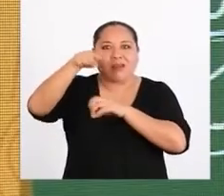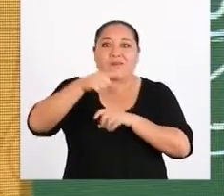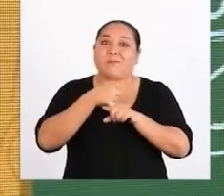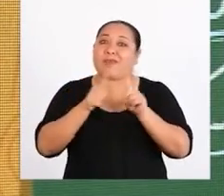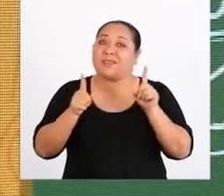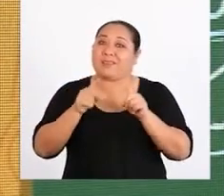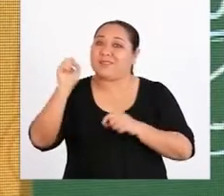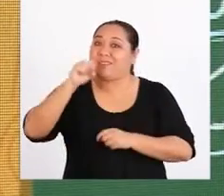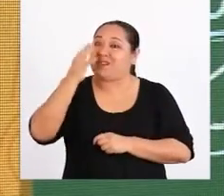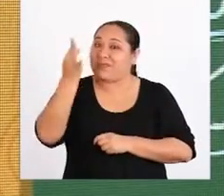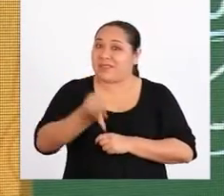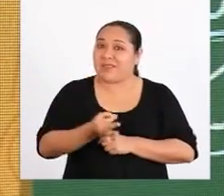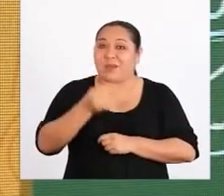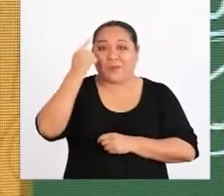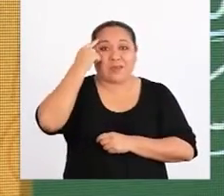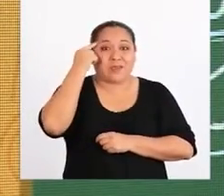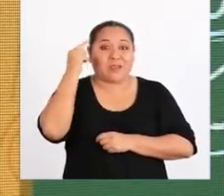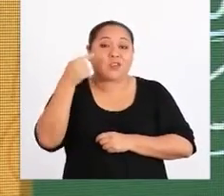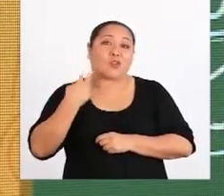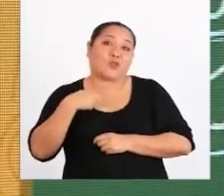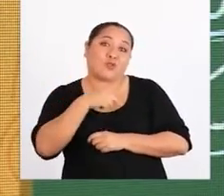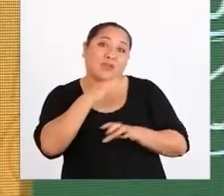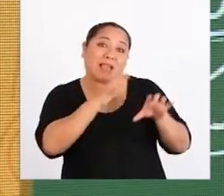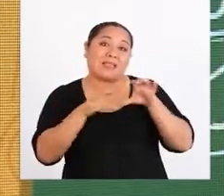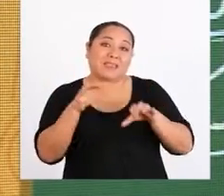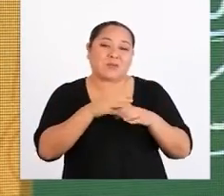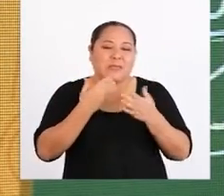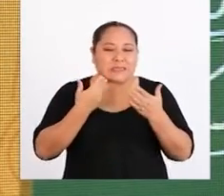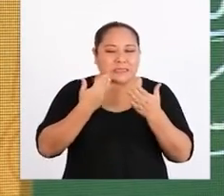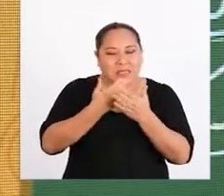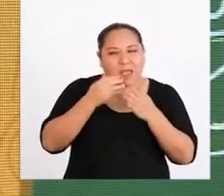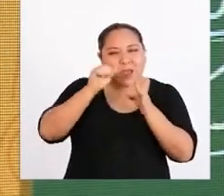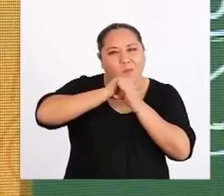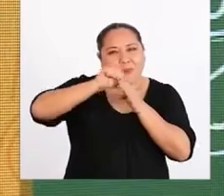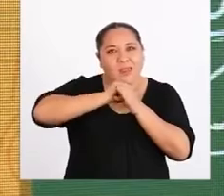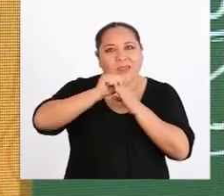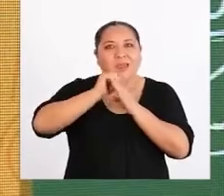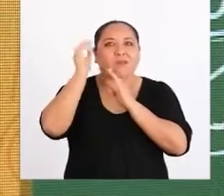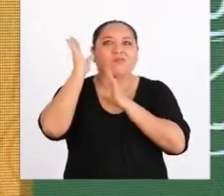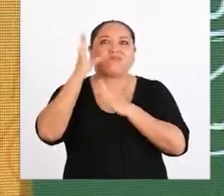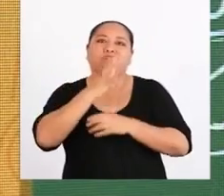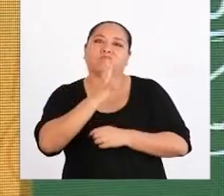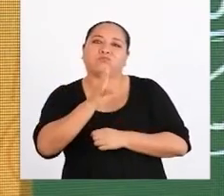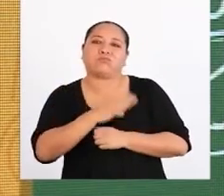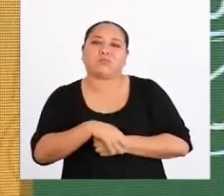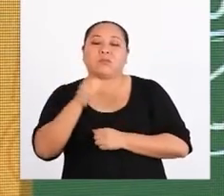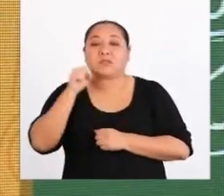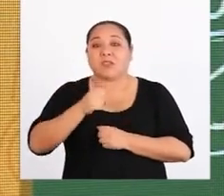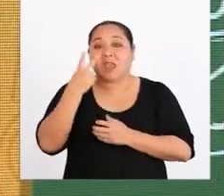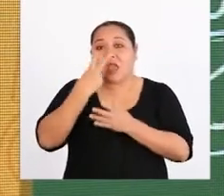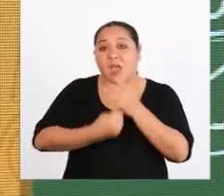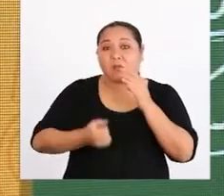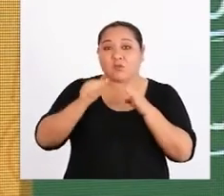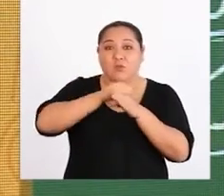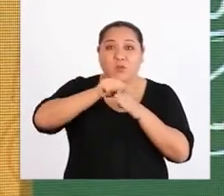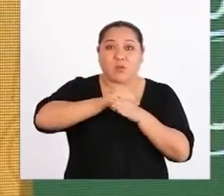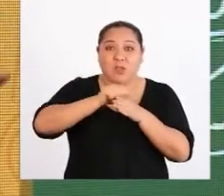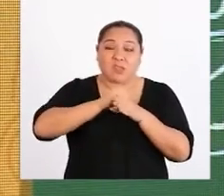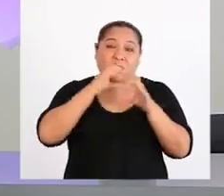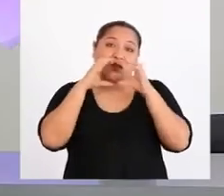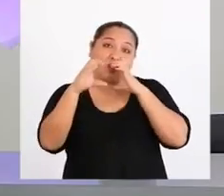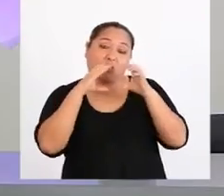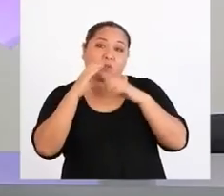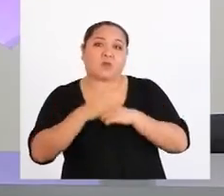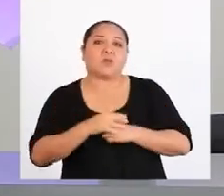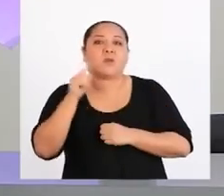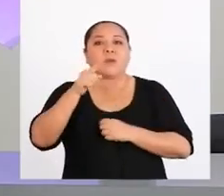embargo, tienen razón en pensar que lo que hacemos se acerca al ejercicio de la oratoria. De hecho, ambos son ejercicios de